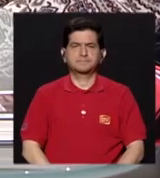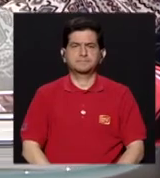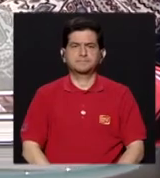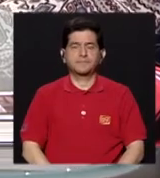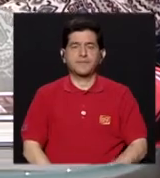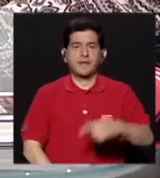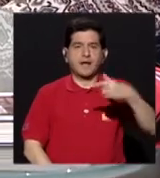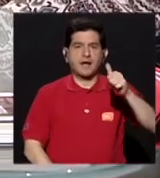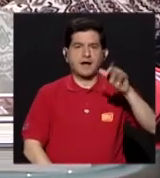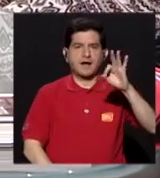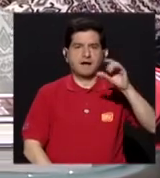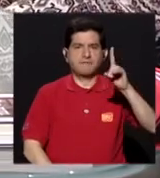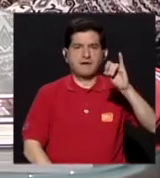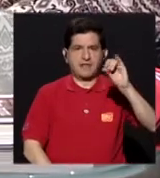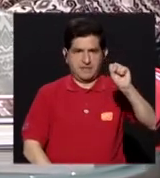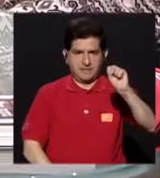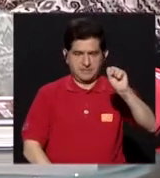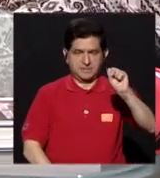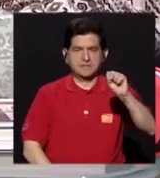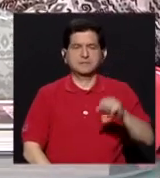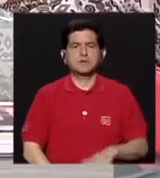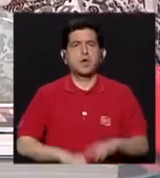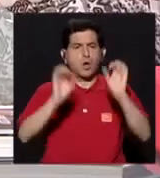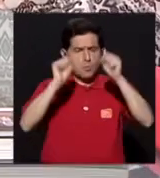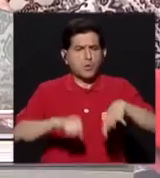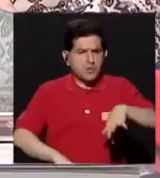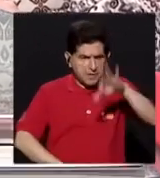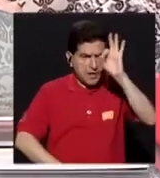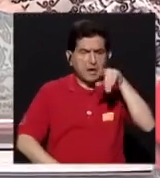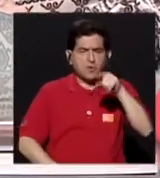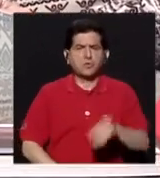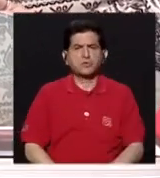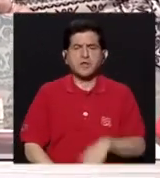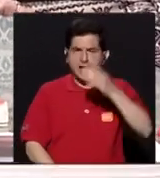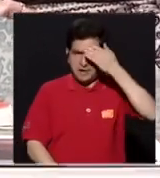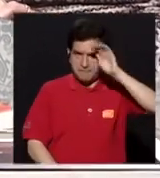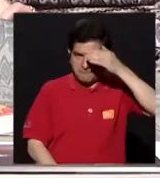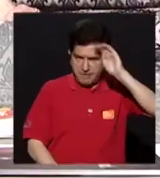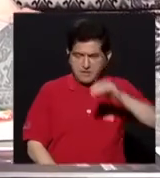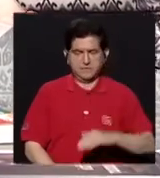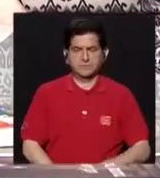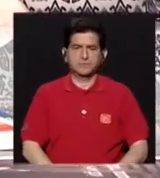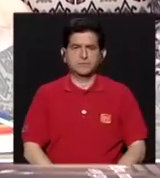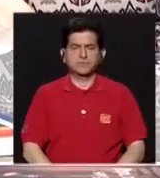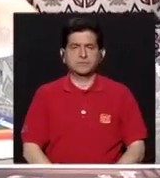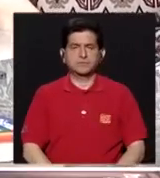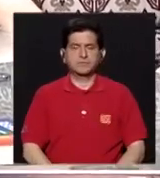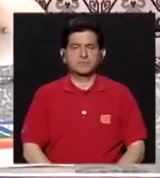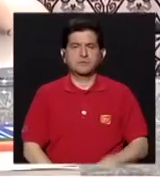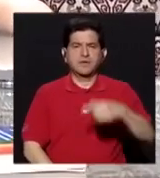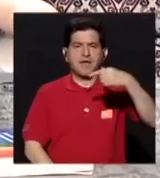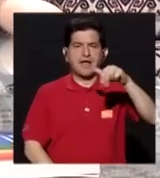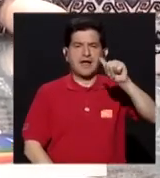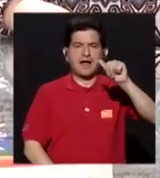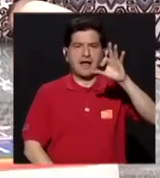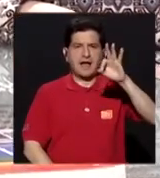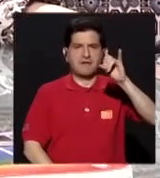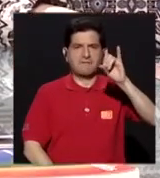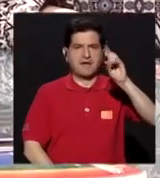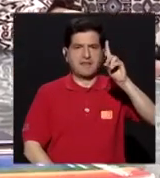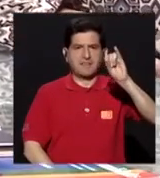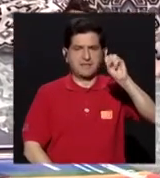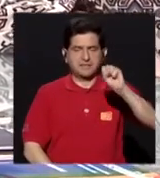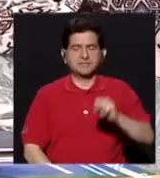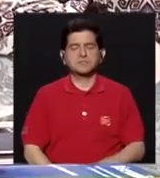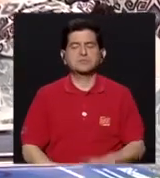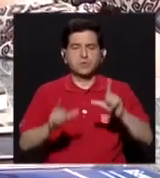a GAFADIS, lo pueden localizar en su perfil en Facebook, ¿verdad? En mayúscula, GAFADIS, Grupo de